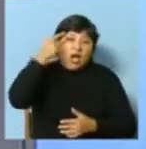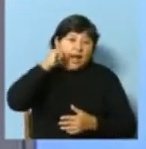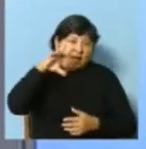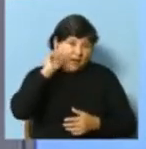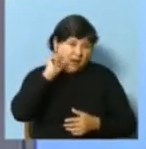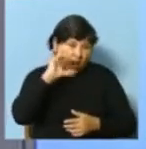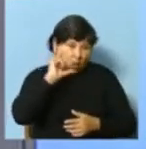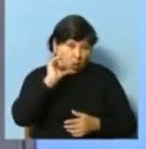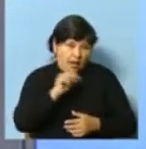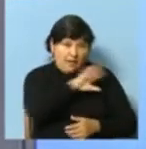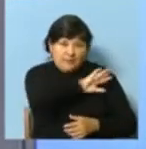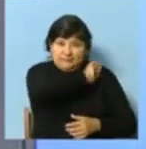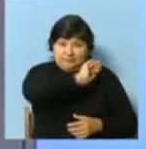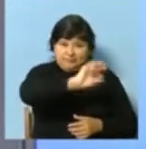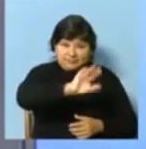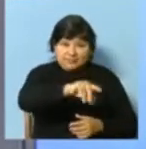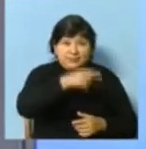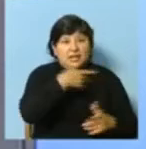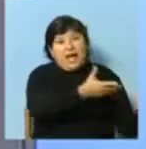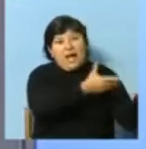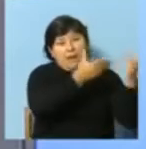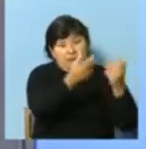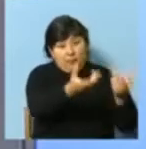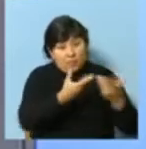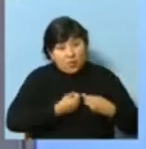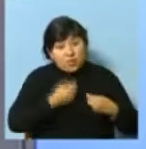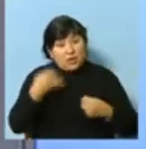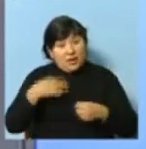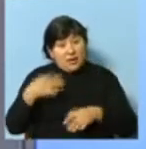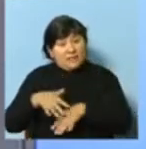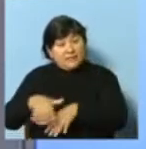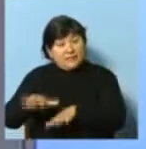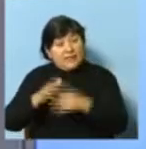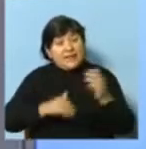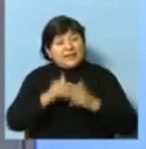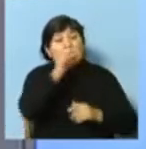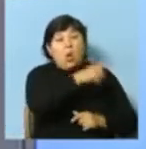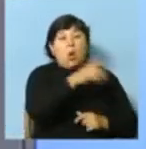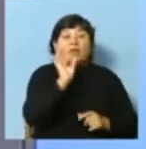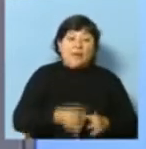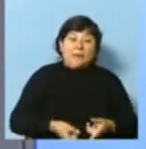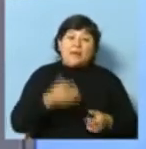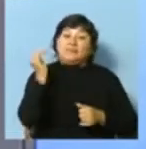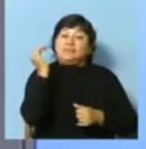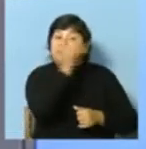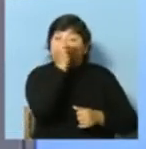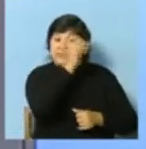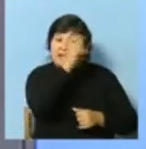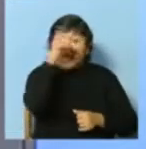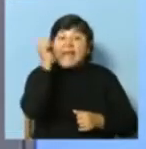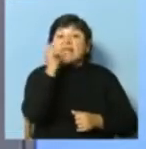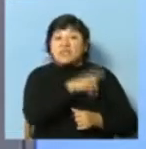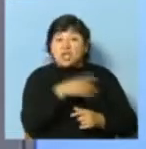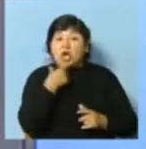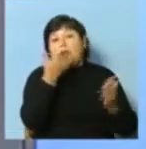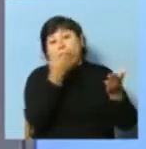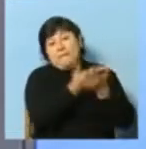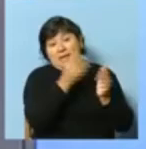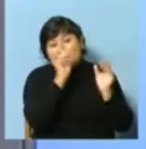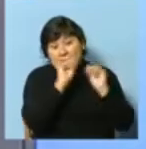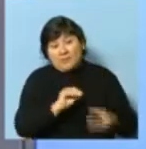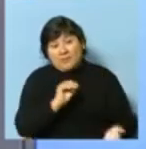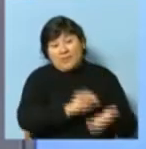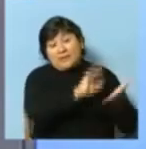a nación para pedir financiamiento entonces todos estos proyectos tienen que ver con esa actitud inclusive la donación para